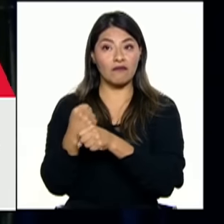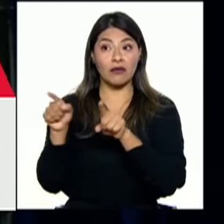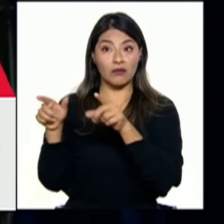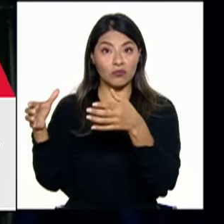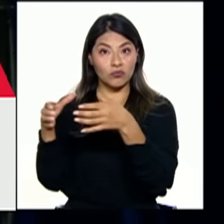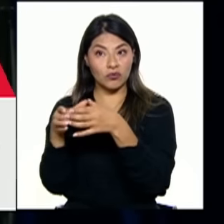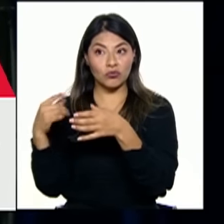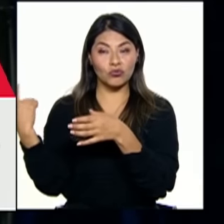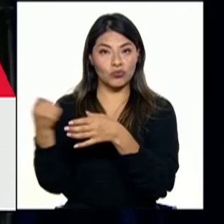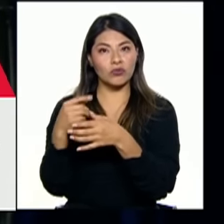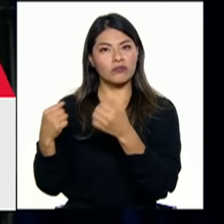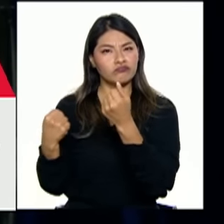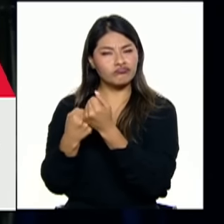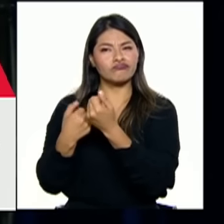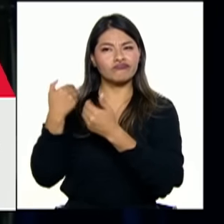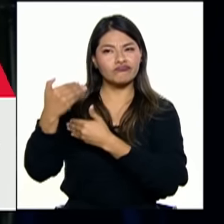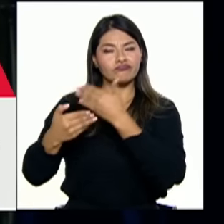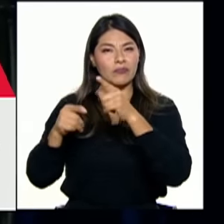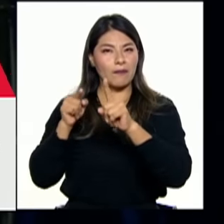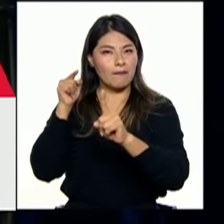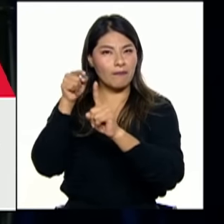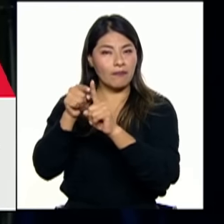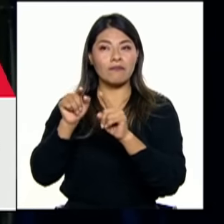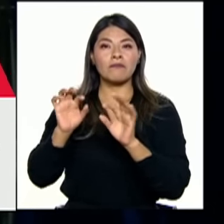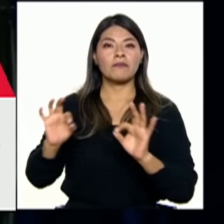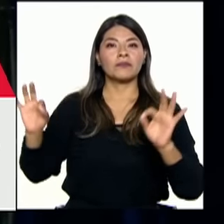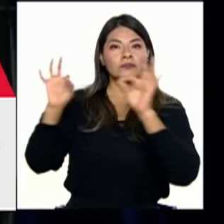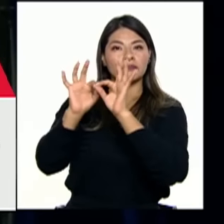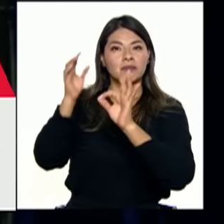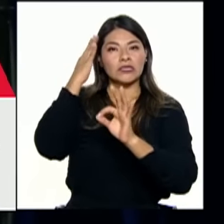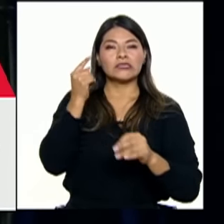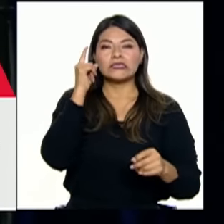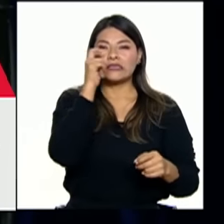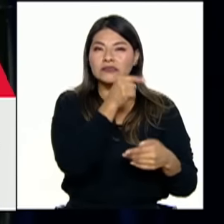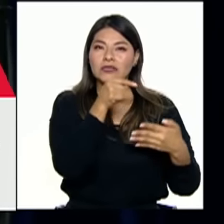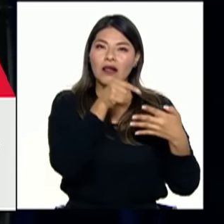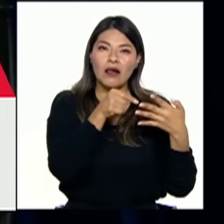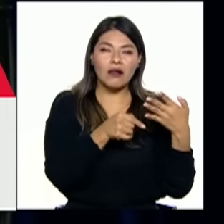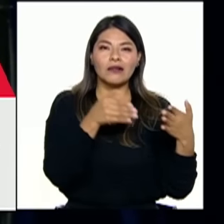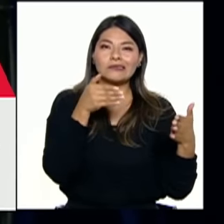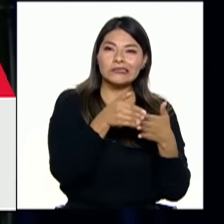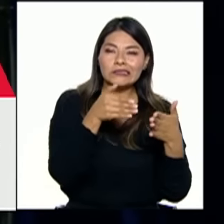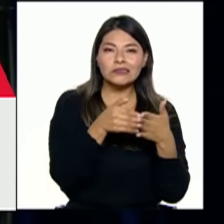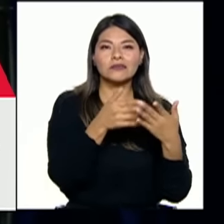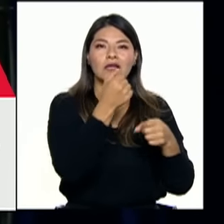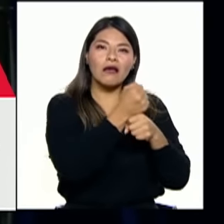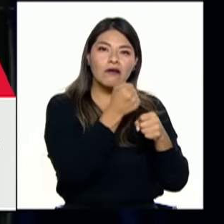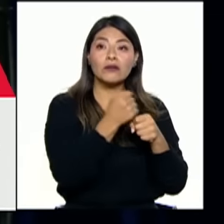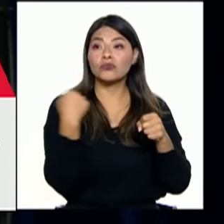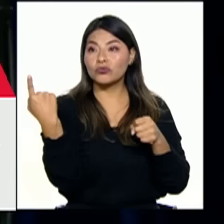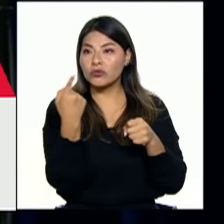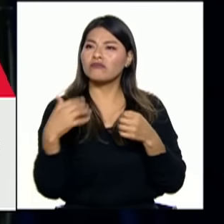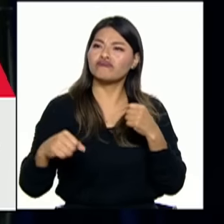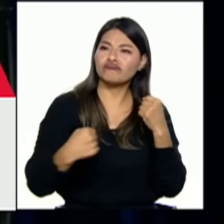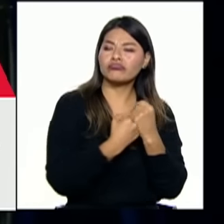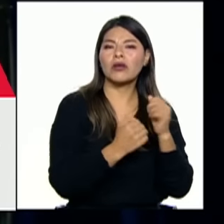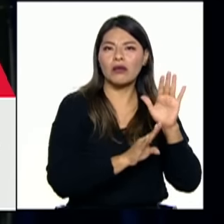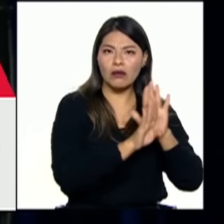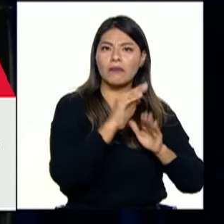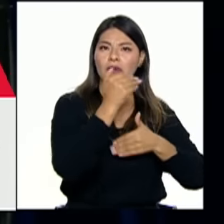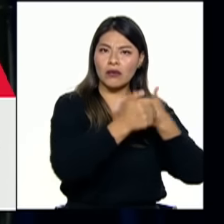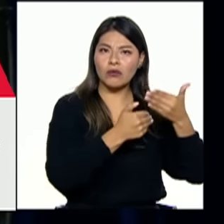Empleo para enfrentar los principales desafíos en materia laboral y colaborar con el